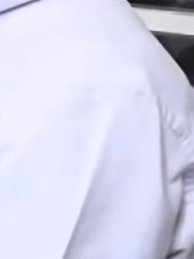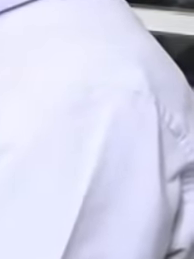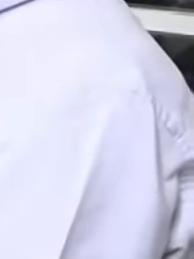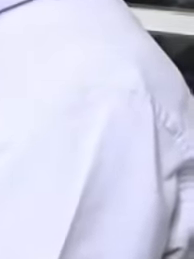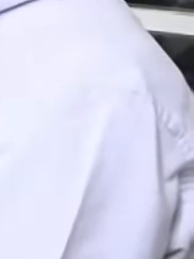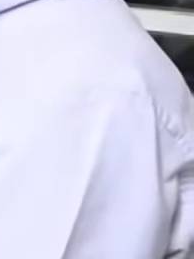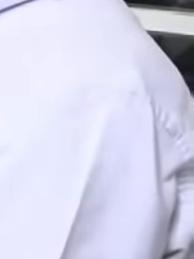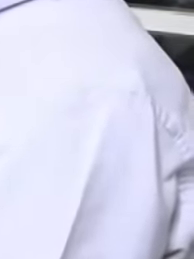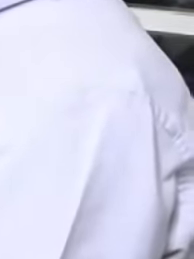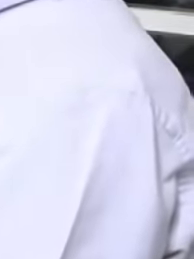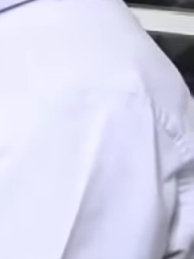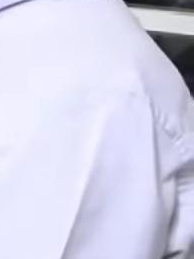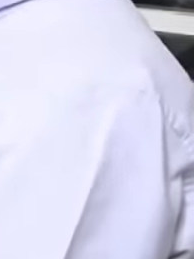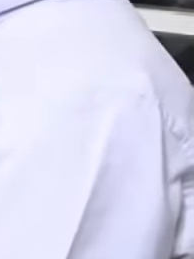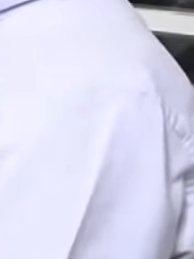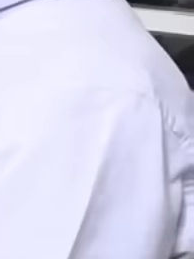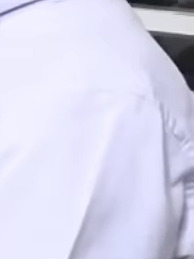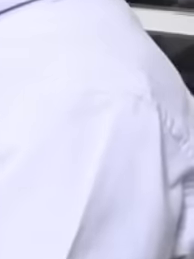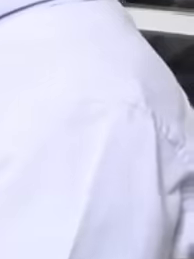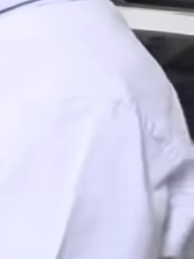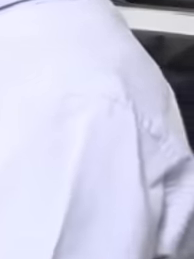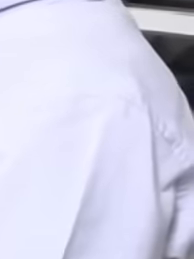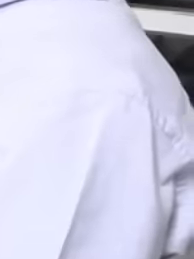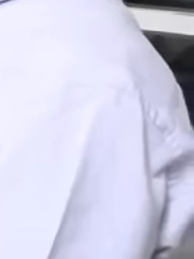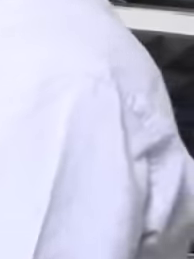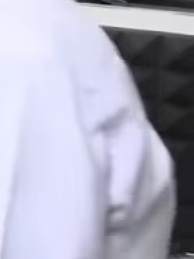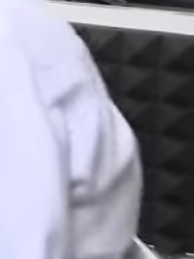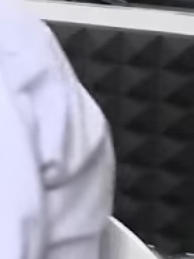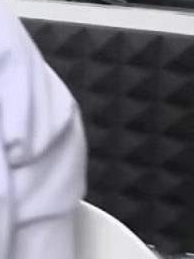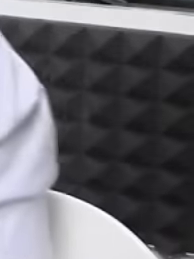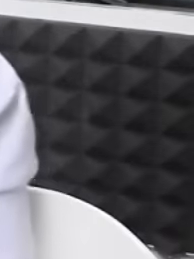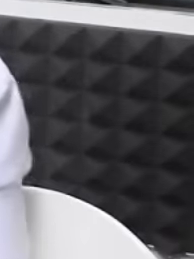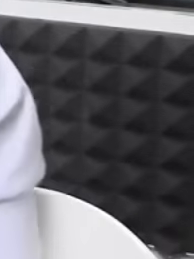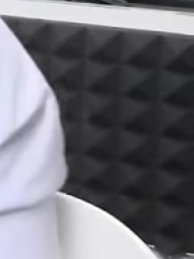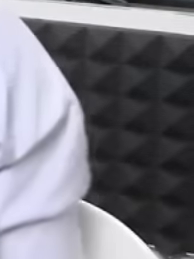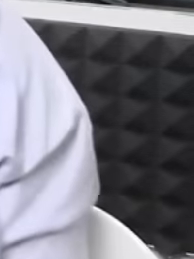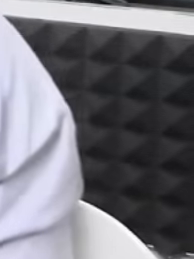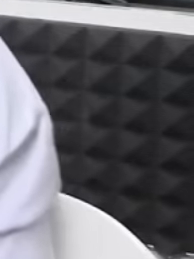nota la pasó mal. Sí. Sí. No,